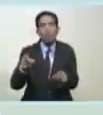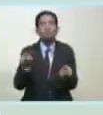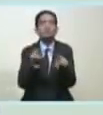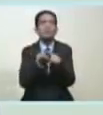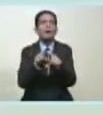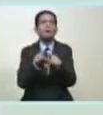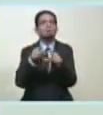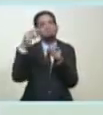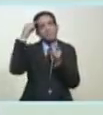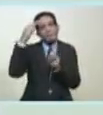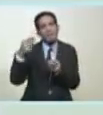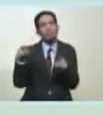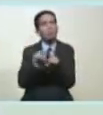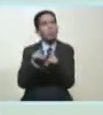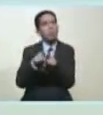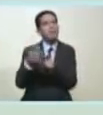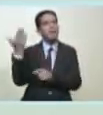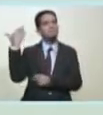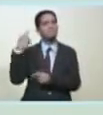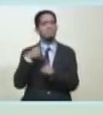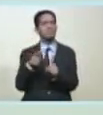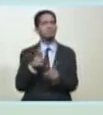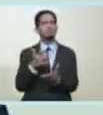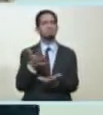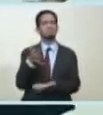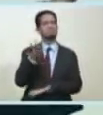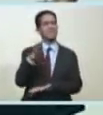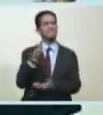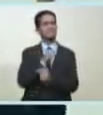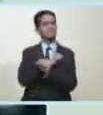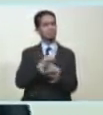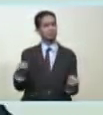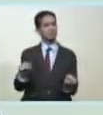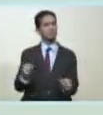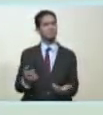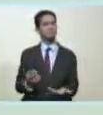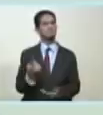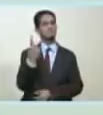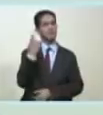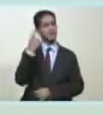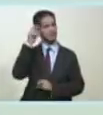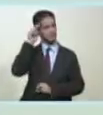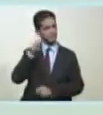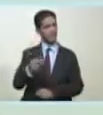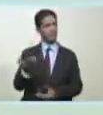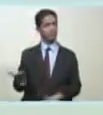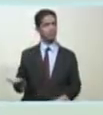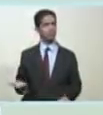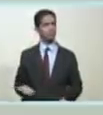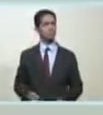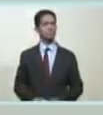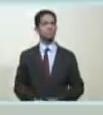de los Estados Unidos. Parece que es imposible tener relaciones de respeto básico con ellos.